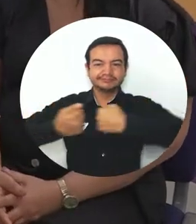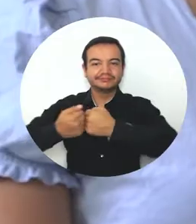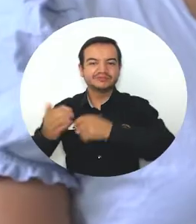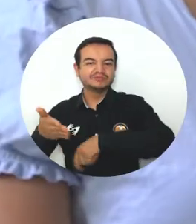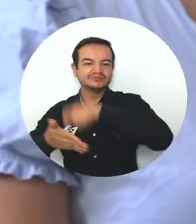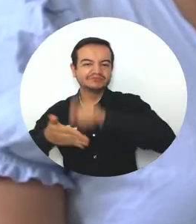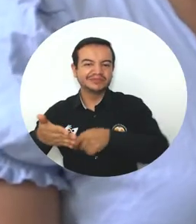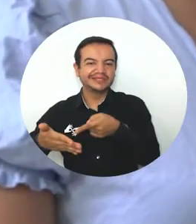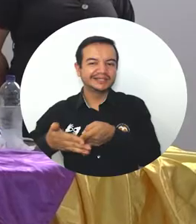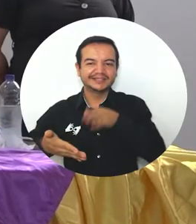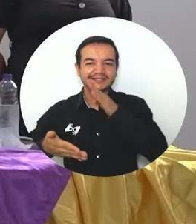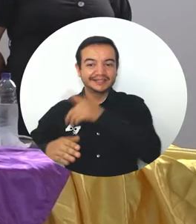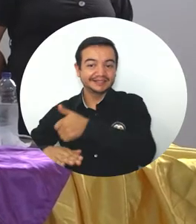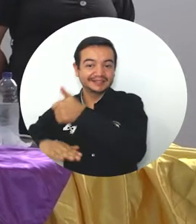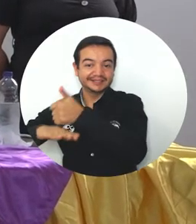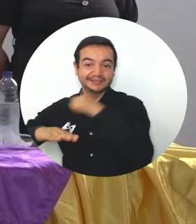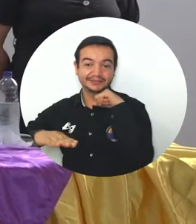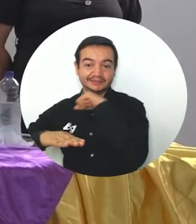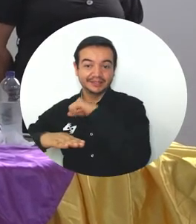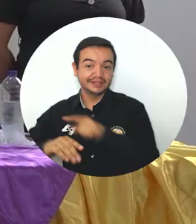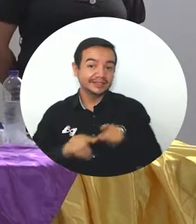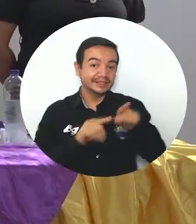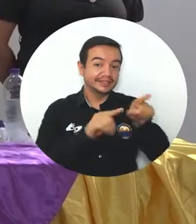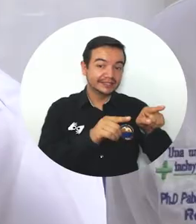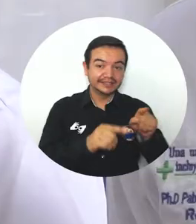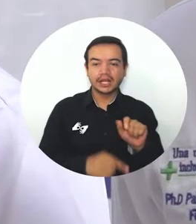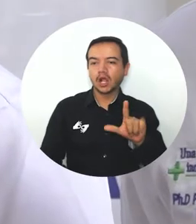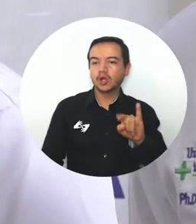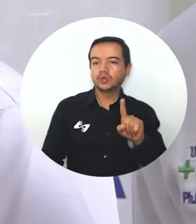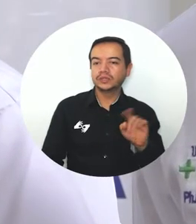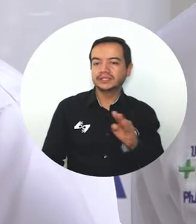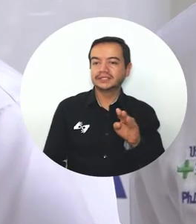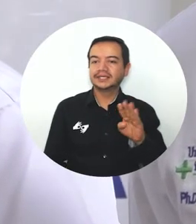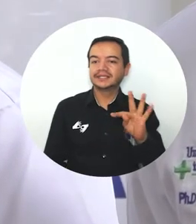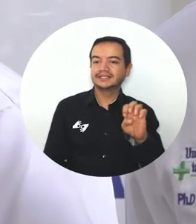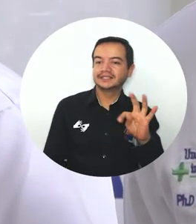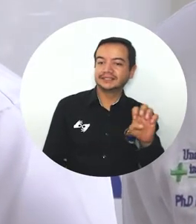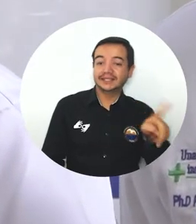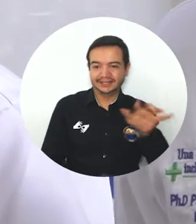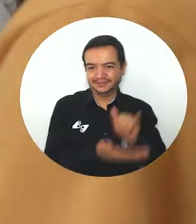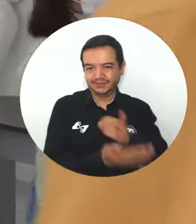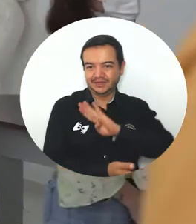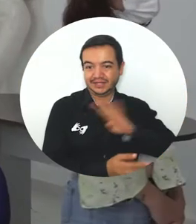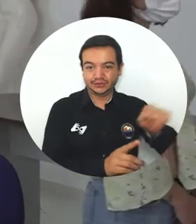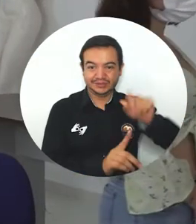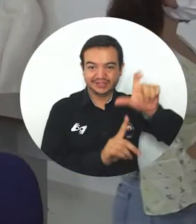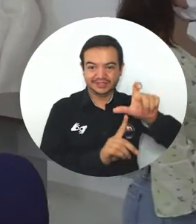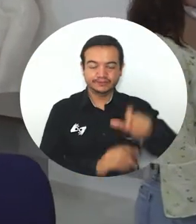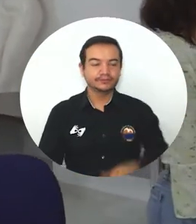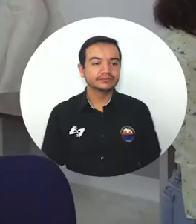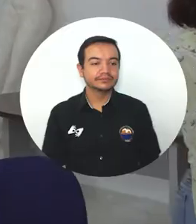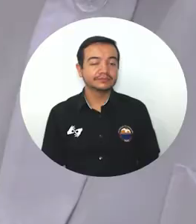rector de esta Casa de Estudios Superiores, y Luis Alberto Tete Samper, alcalde de Ciénaga. Tratar de ayudar a